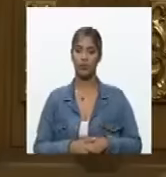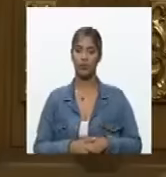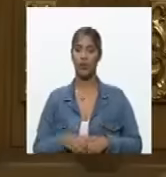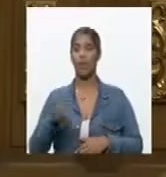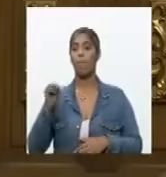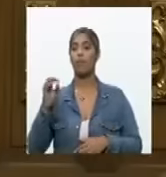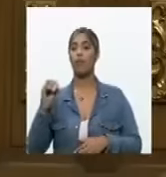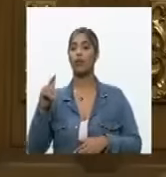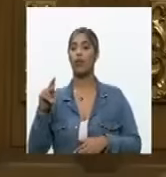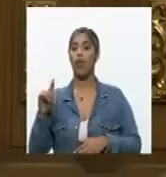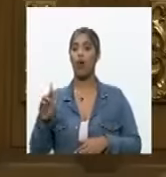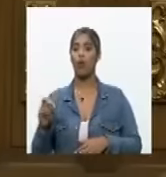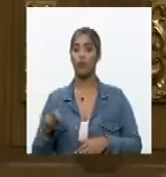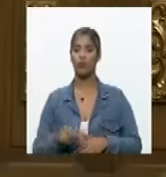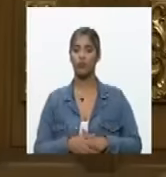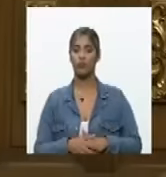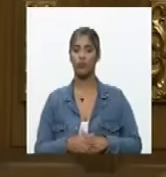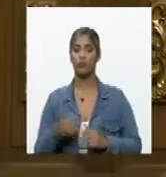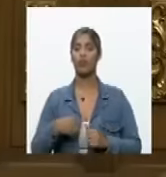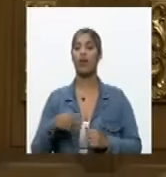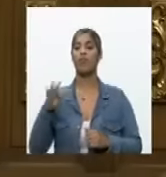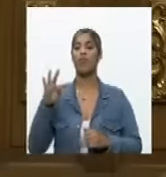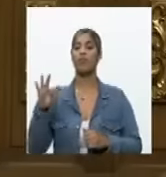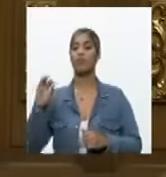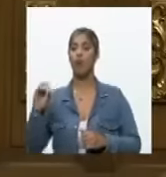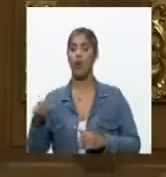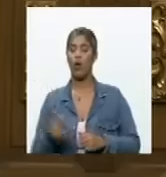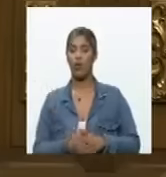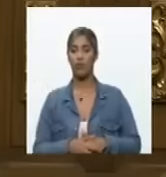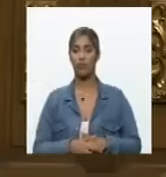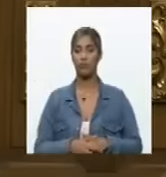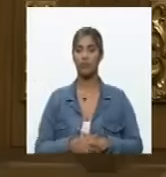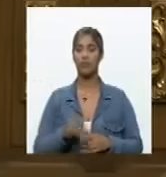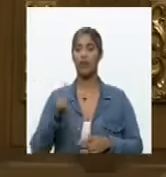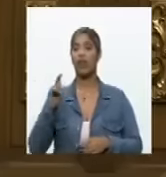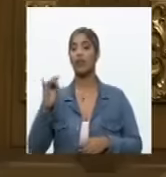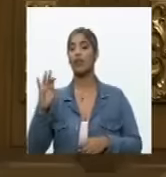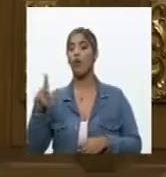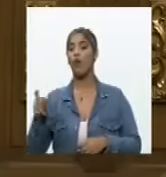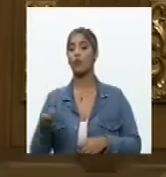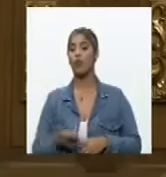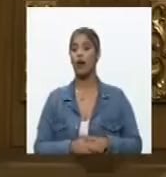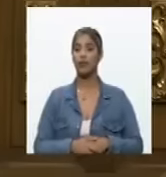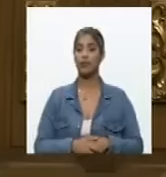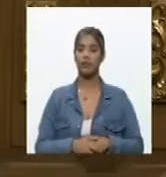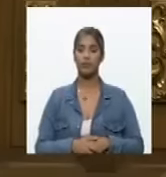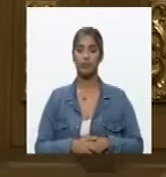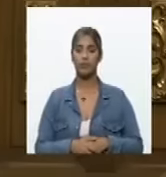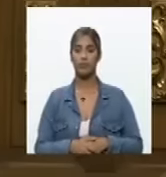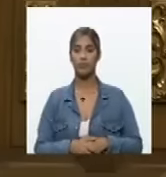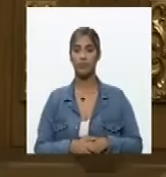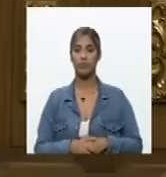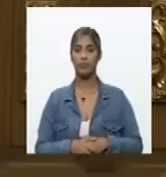Motilón, Fabricio Ojeda, Tito González Heredia.